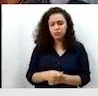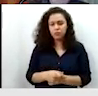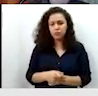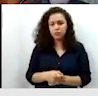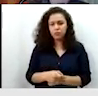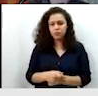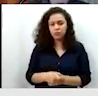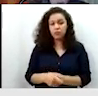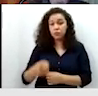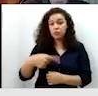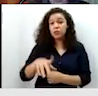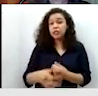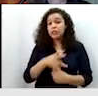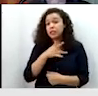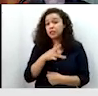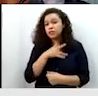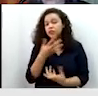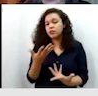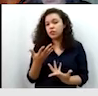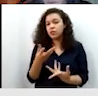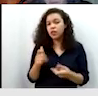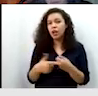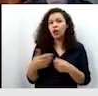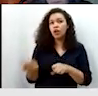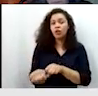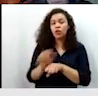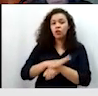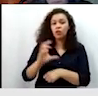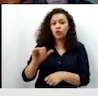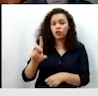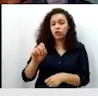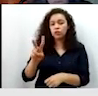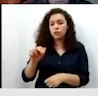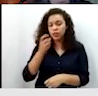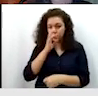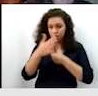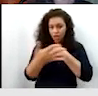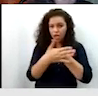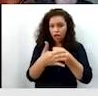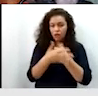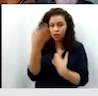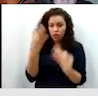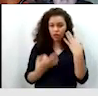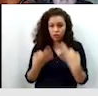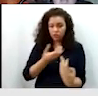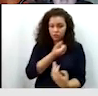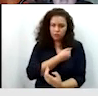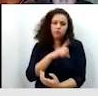Si llegan a presentar algún caso COVID, es importante notificarlo a las jurisdicciones